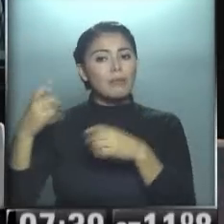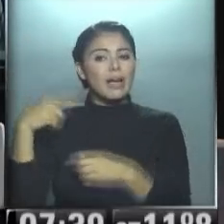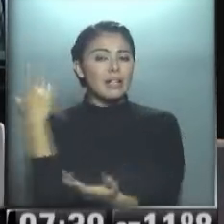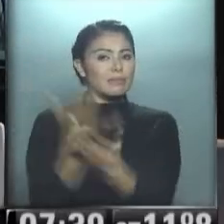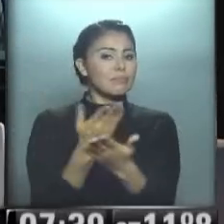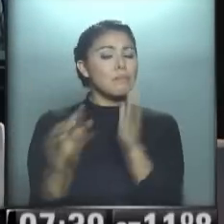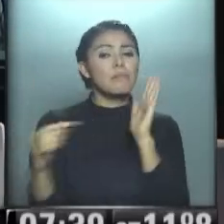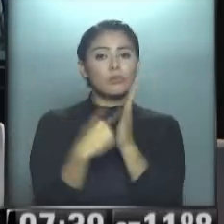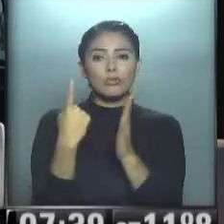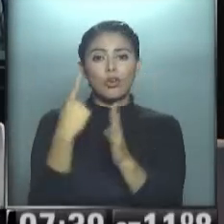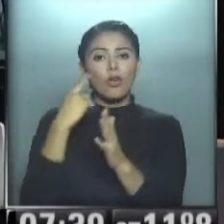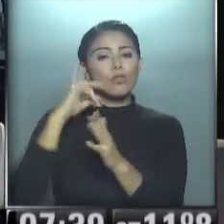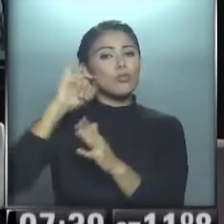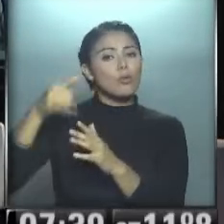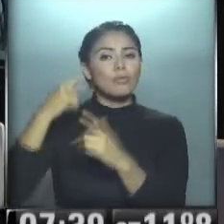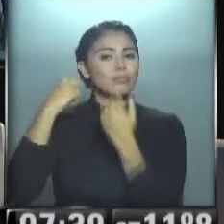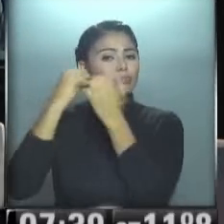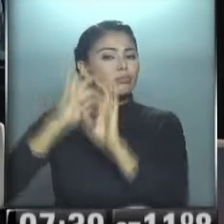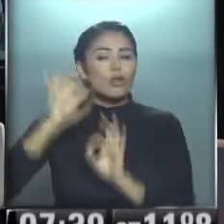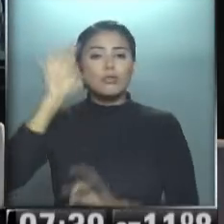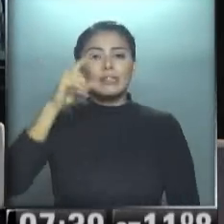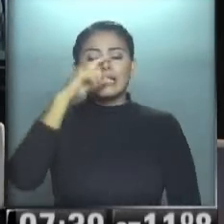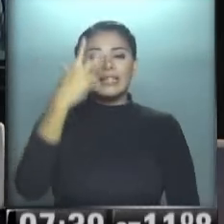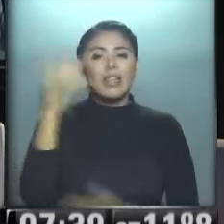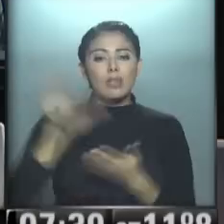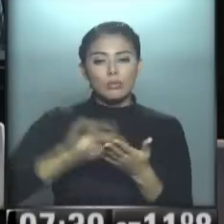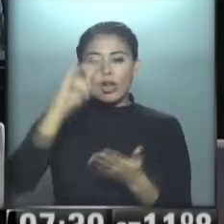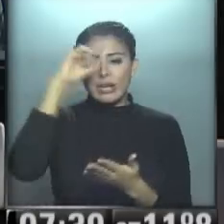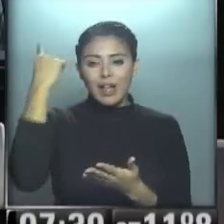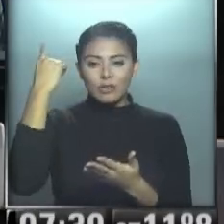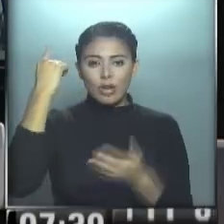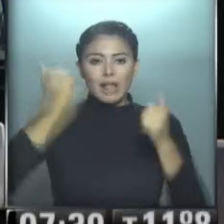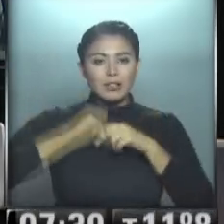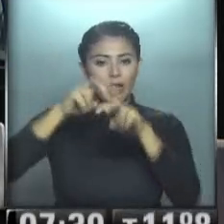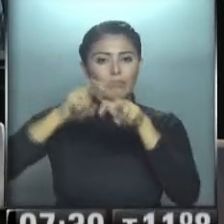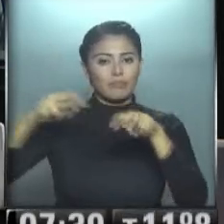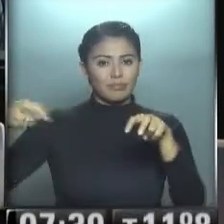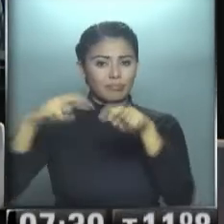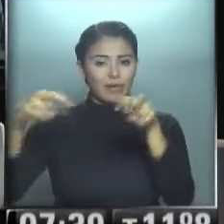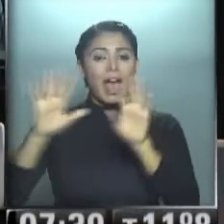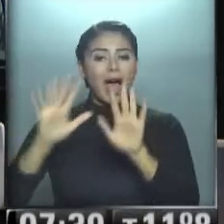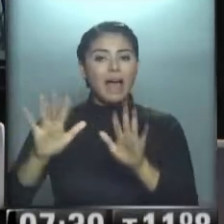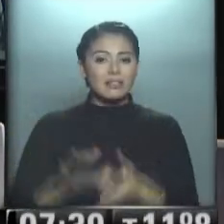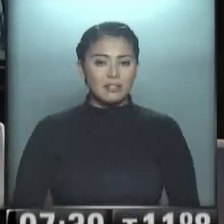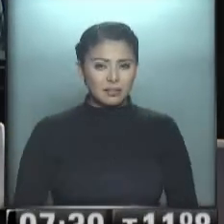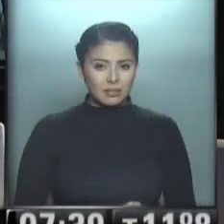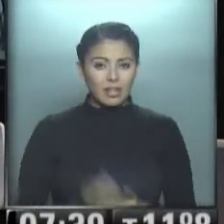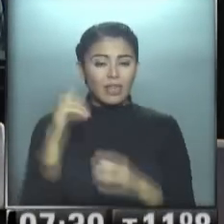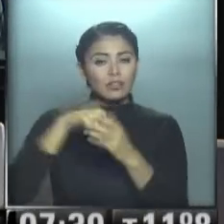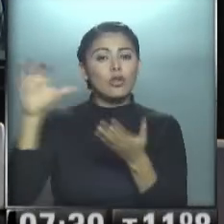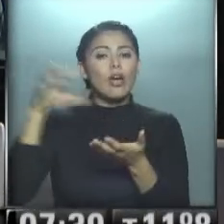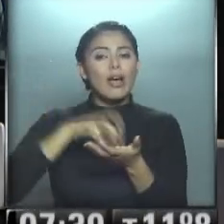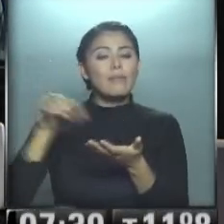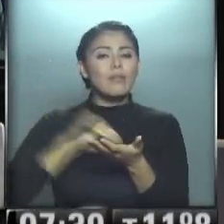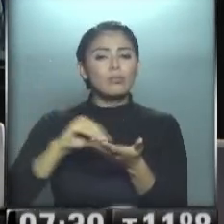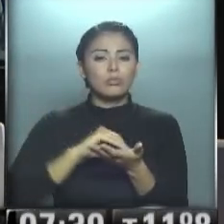que no lograron quórum, apenas 73 diputados nacionales sentados en sus bancas, y esto es lo que ocurrió en la Cámara de Diputados